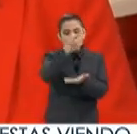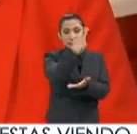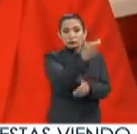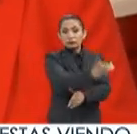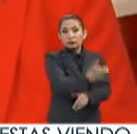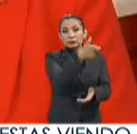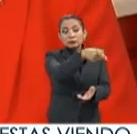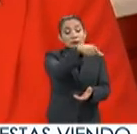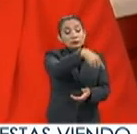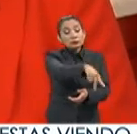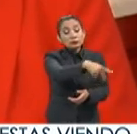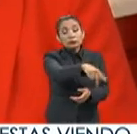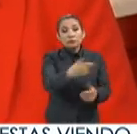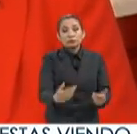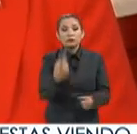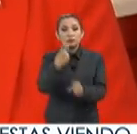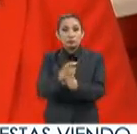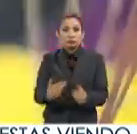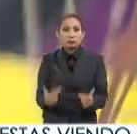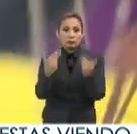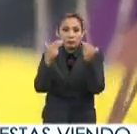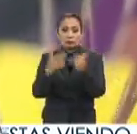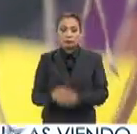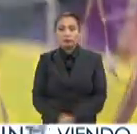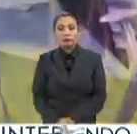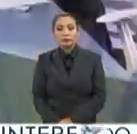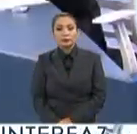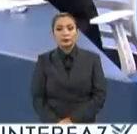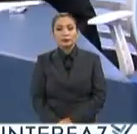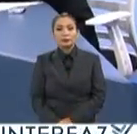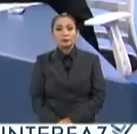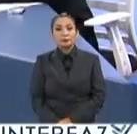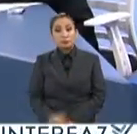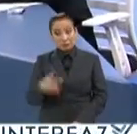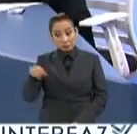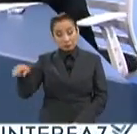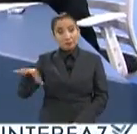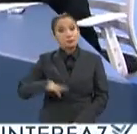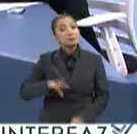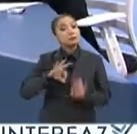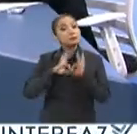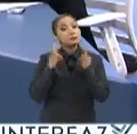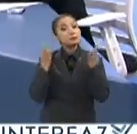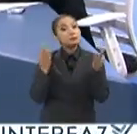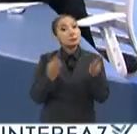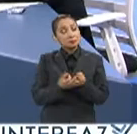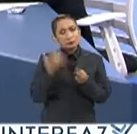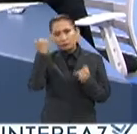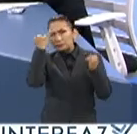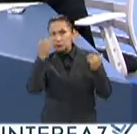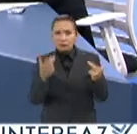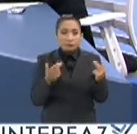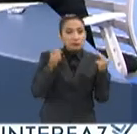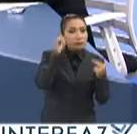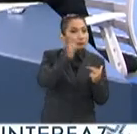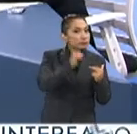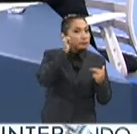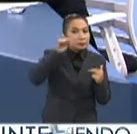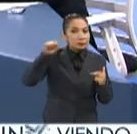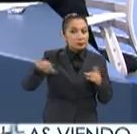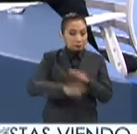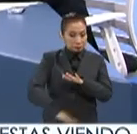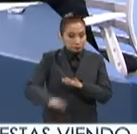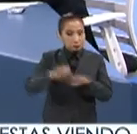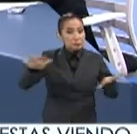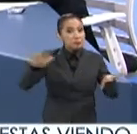el fondo para que ponga su primer negocio. Bueno, pues ahí está esta alternativa. Emprender siempre es una de las